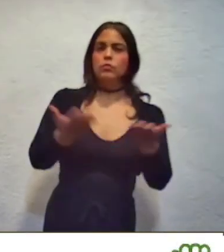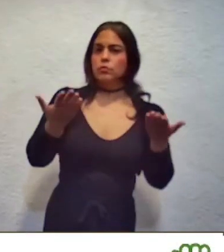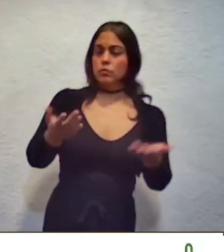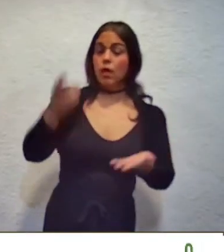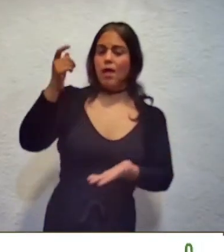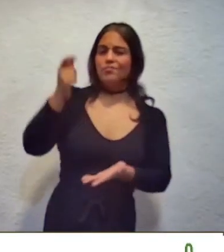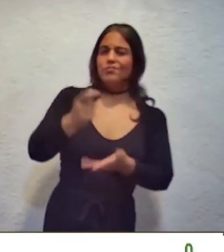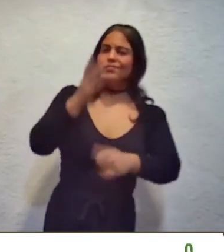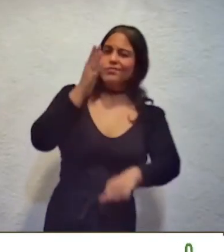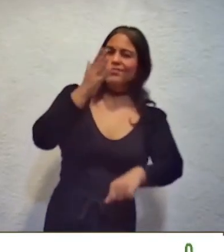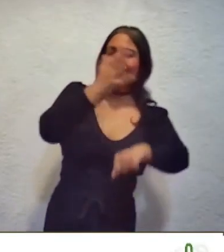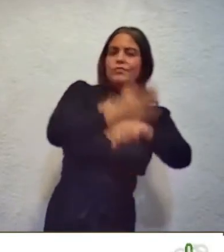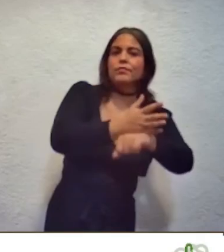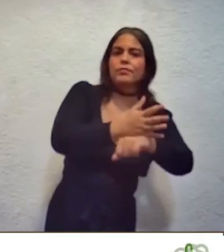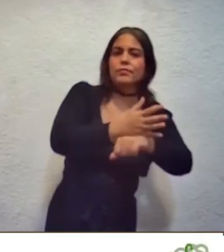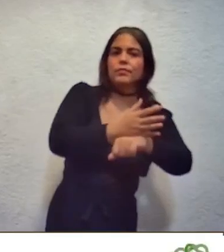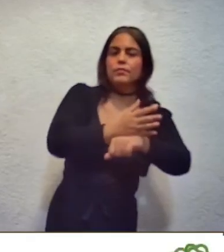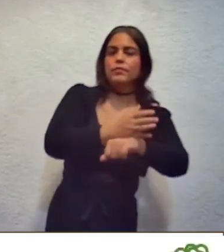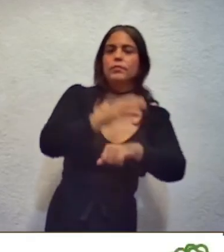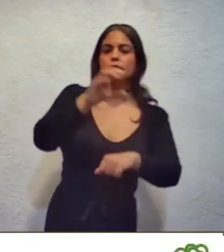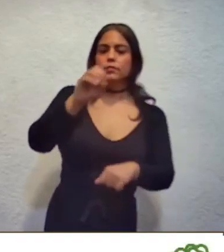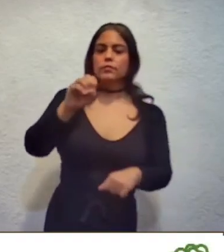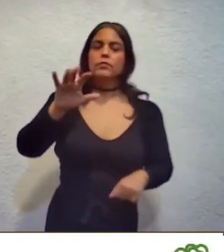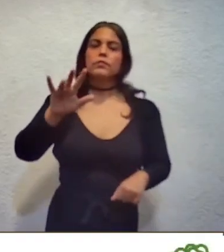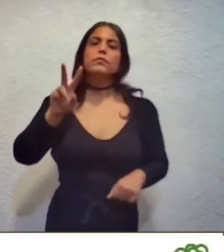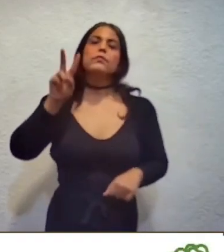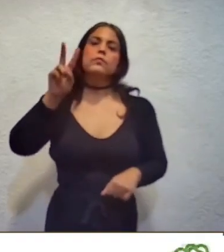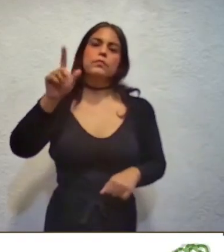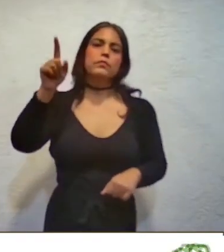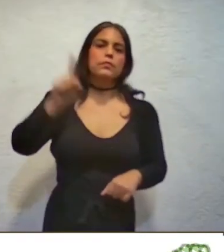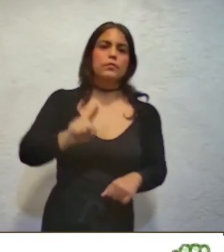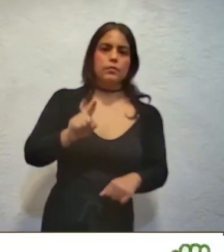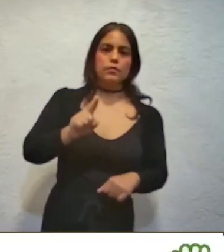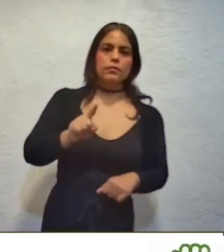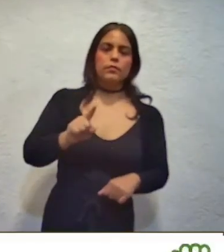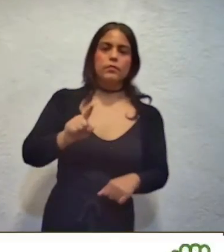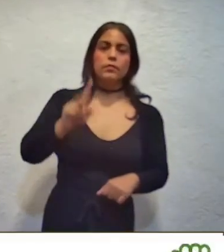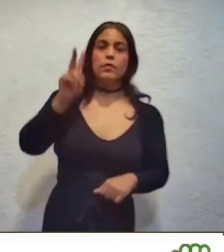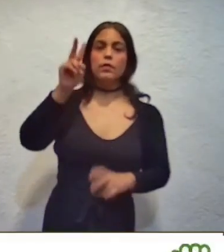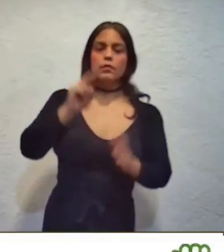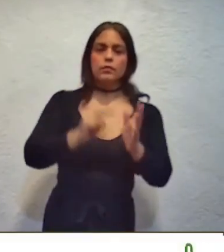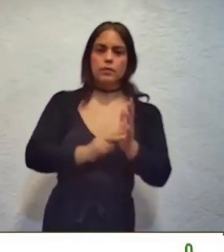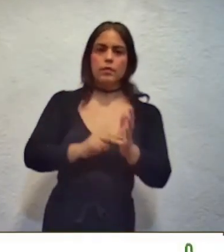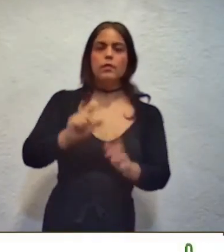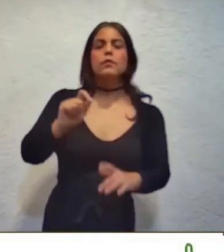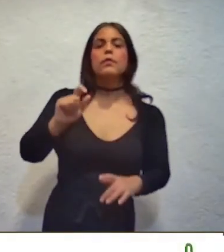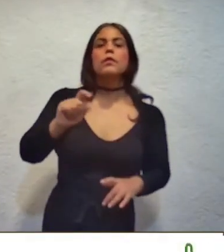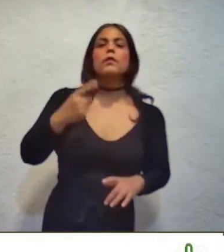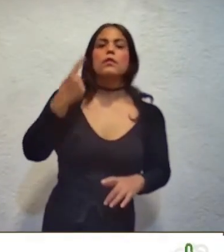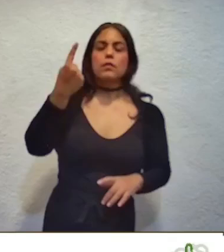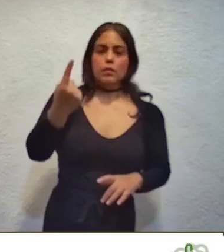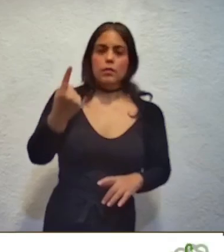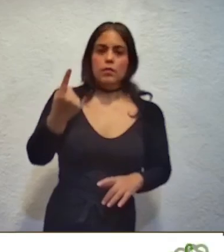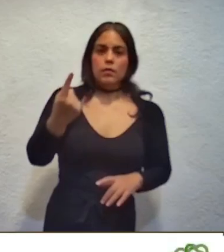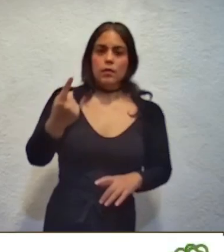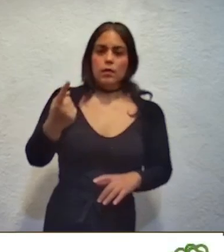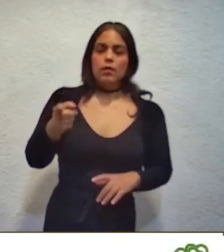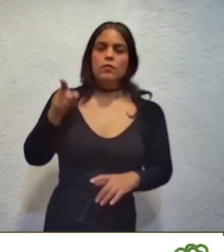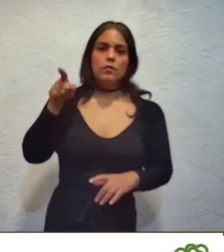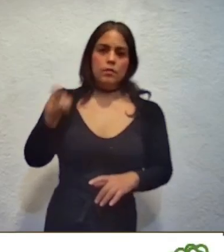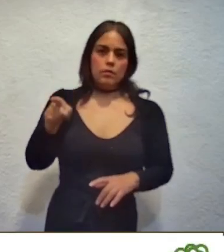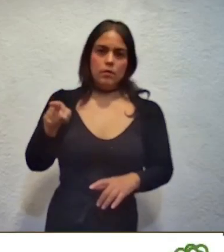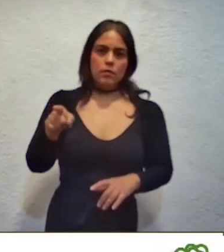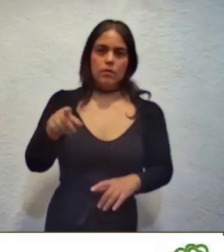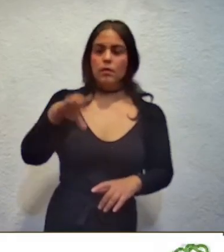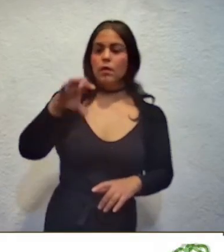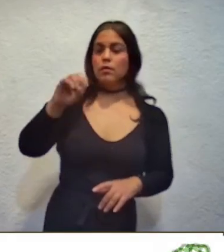sancionador identificado con la clave 052 diagonal 2021 y al juicio electoral ciudadano identificado con la